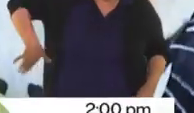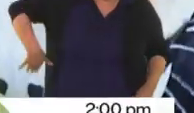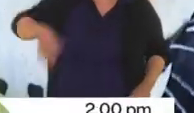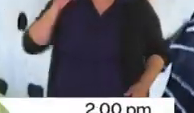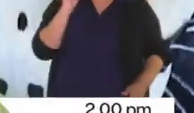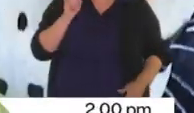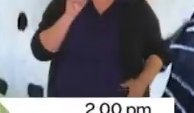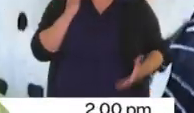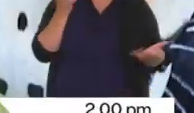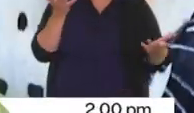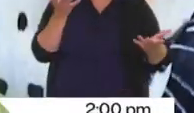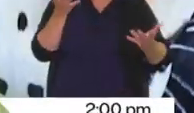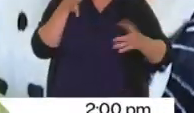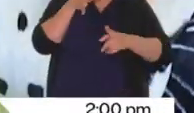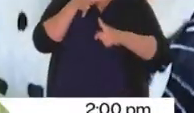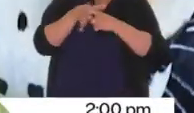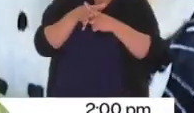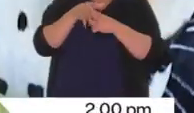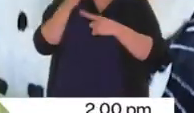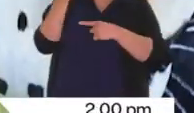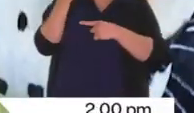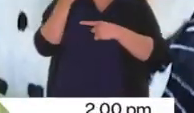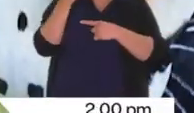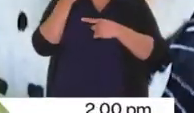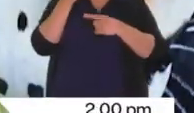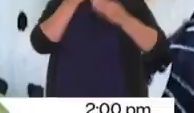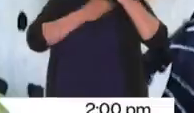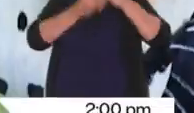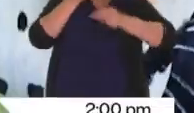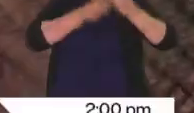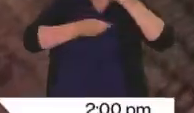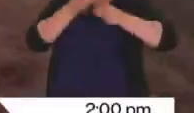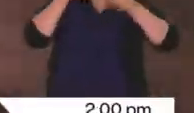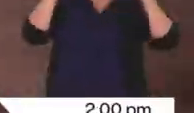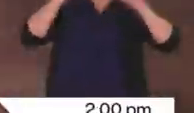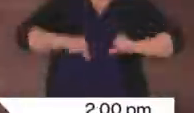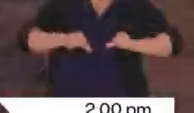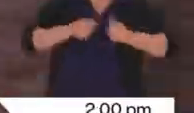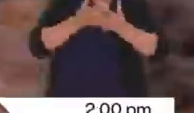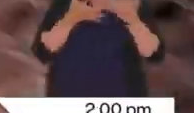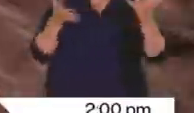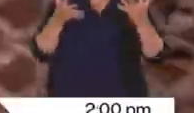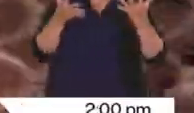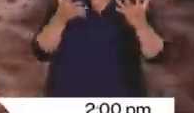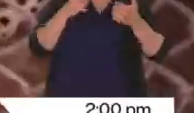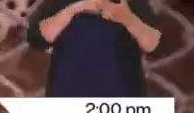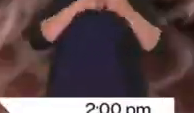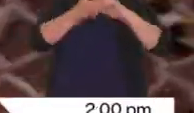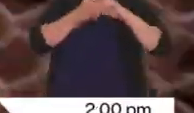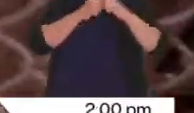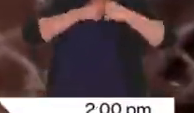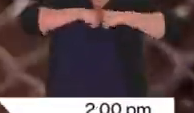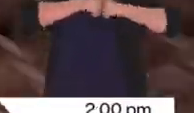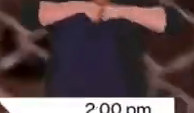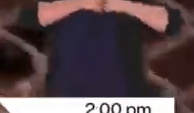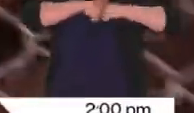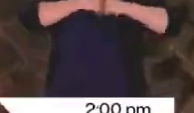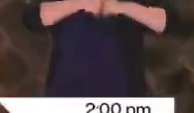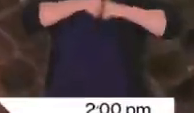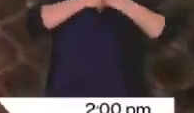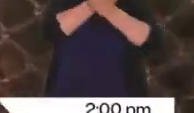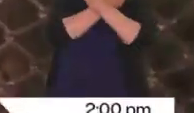precisamente por la falta de una muy buena nutrición y manutención tiene problemas en sus articulaciones y también algunas afecciones